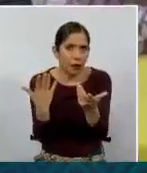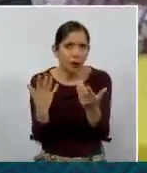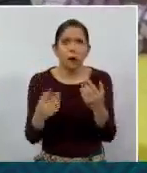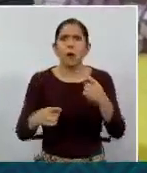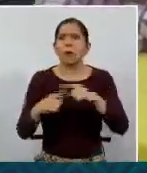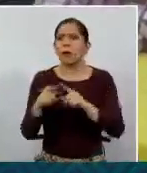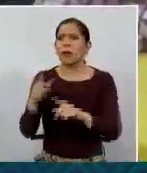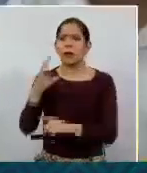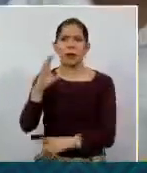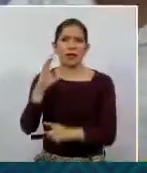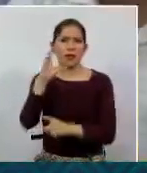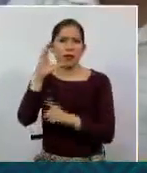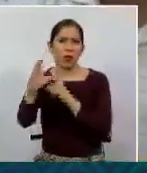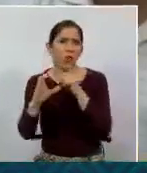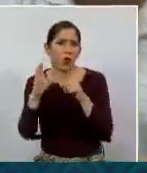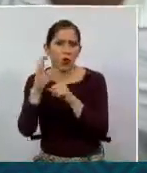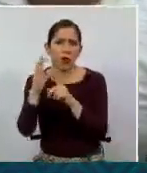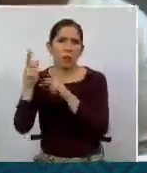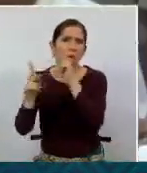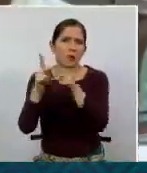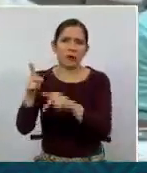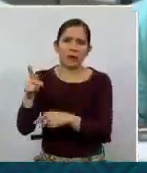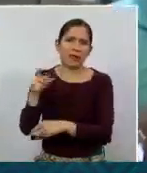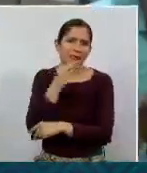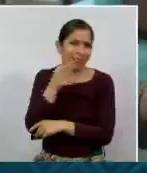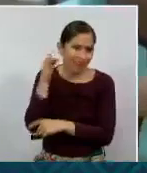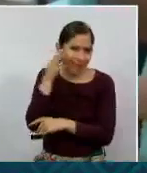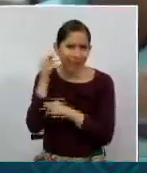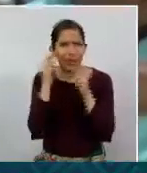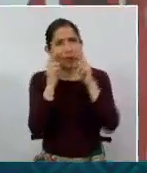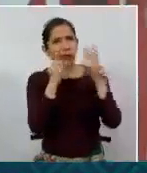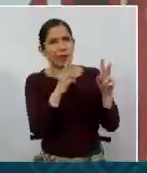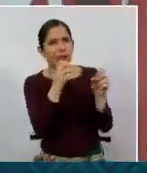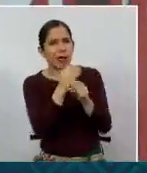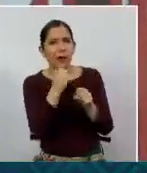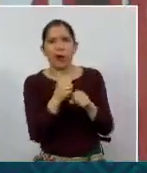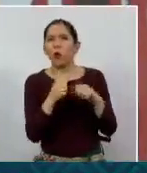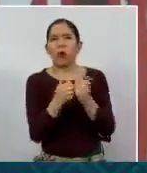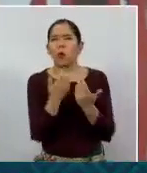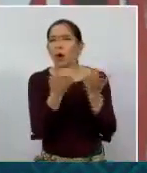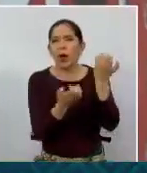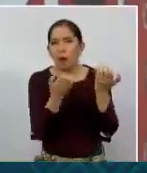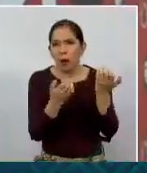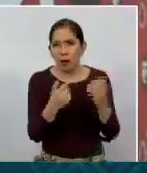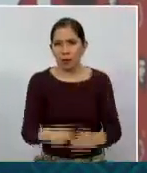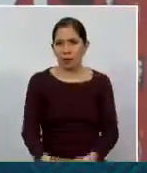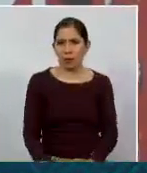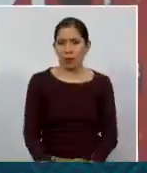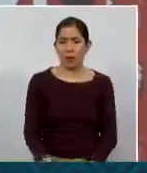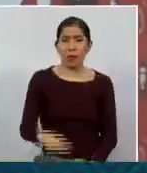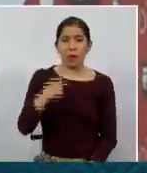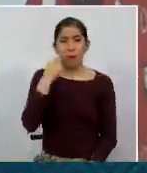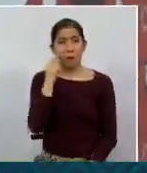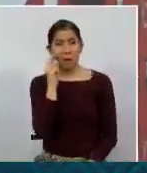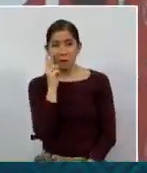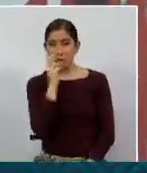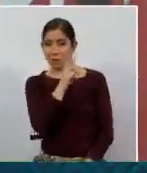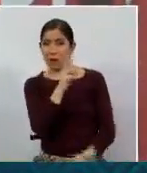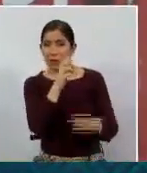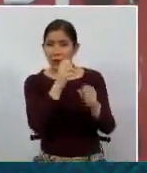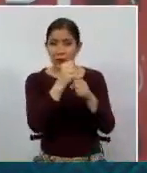la CIDOB este año con respecto al apoyo a los pueblos indígenas? Existe una pésima gestión, eso sí,